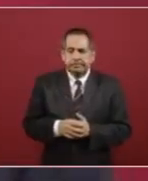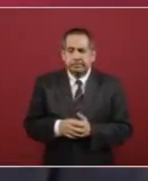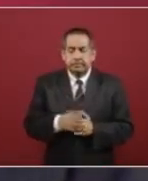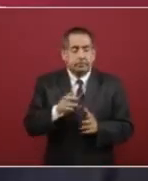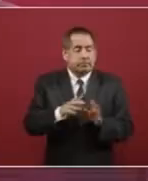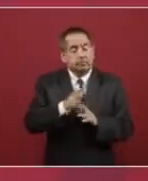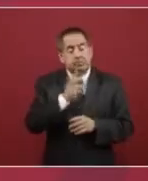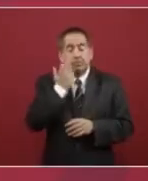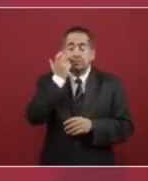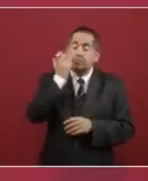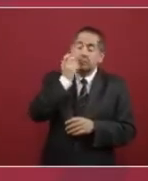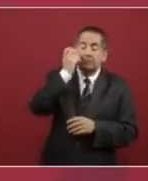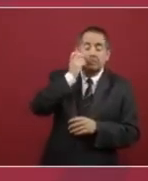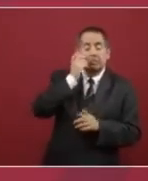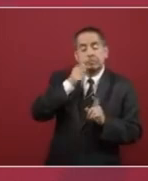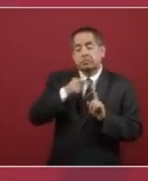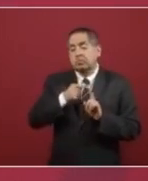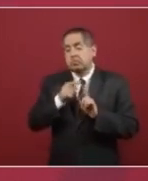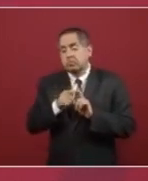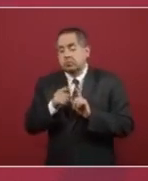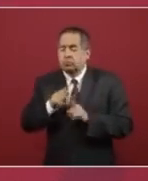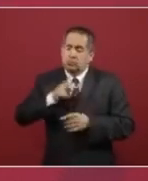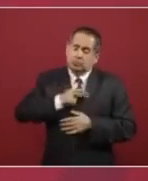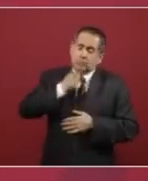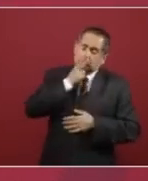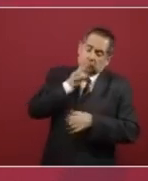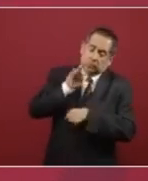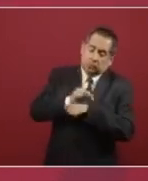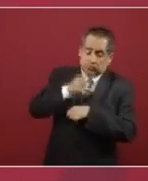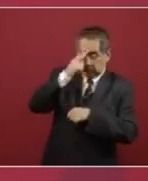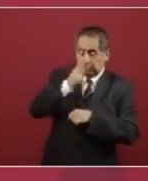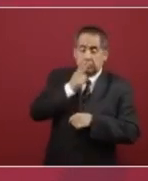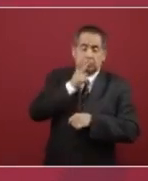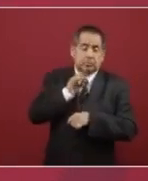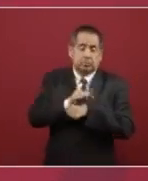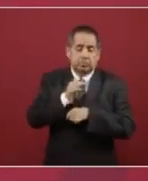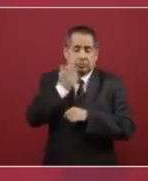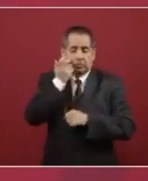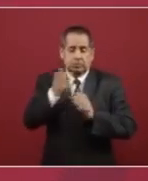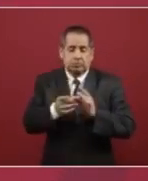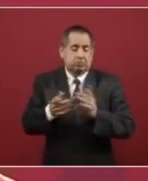envuelven, ¿no?, en el nacionalismo.